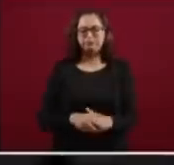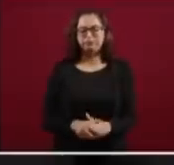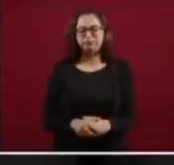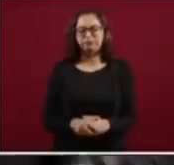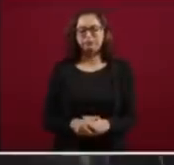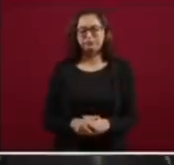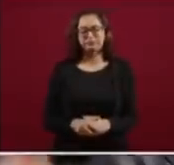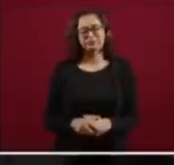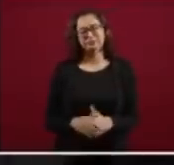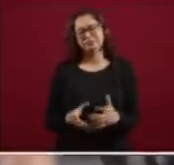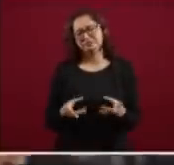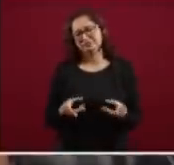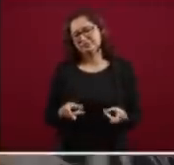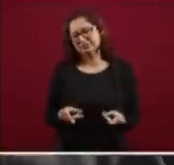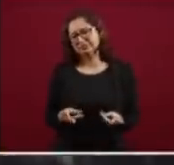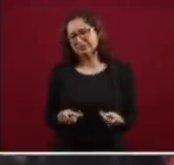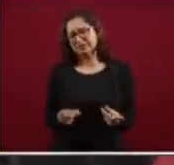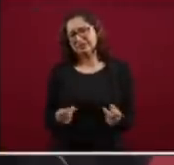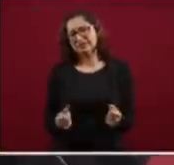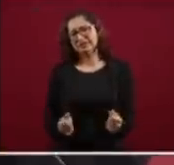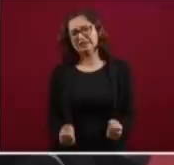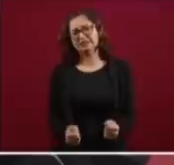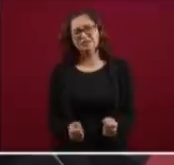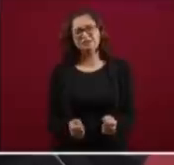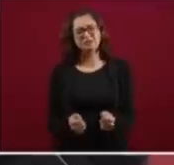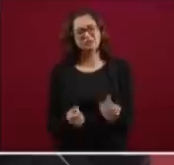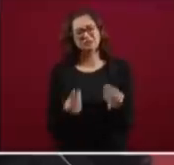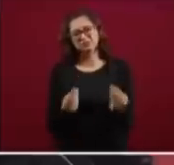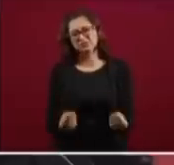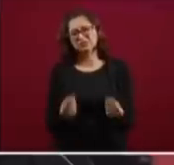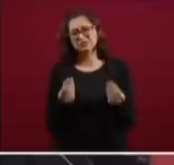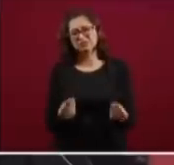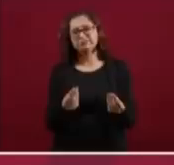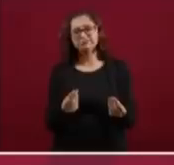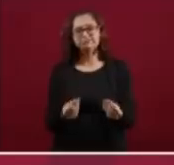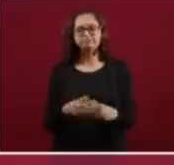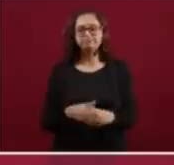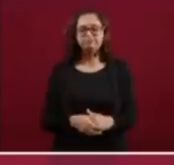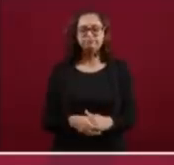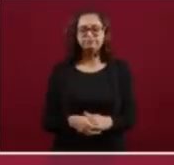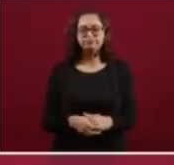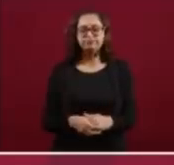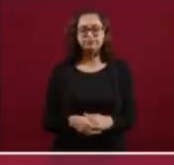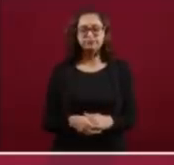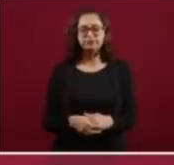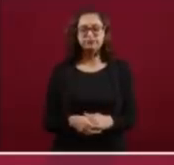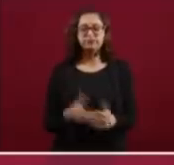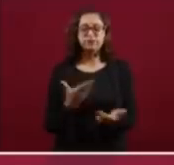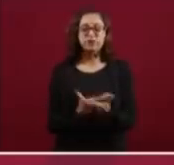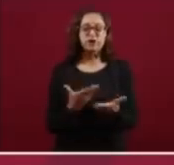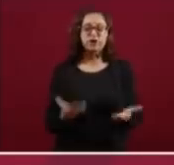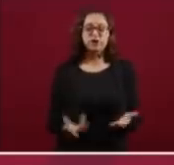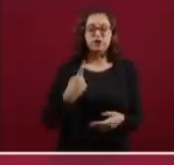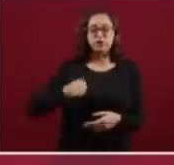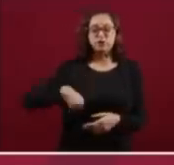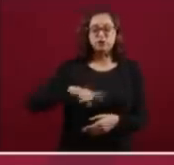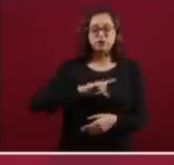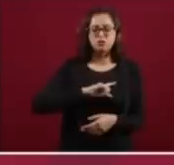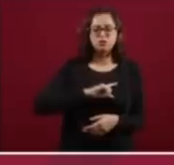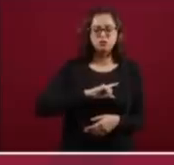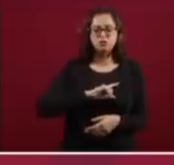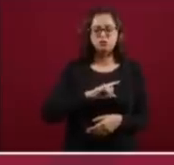se gastaba mucho en eso nosotros lo que estamos procurando